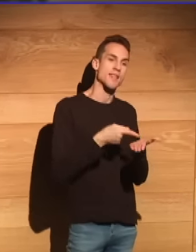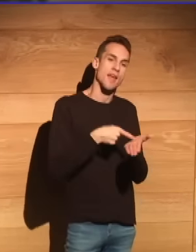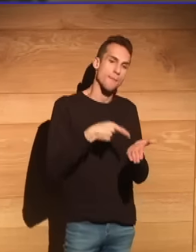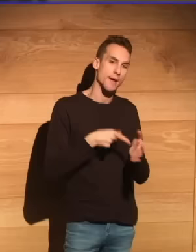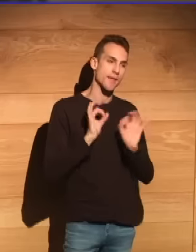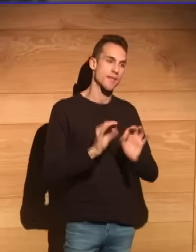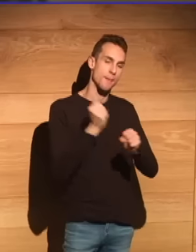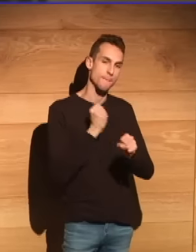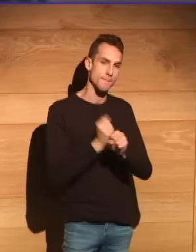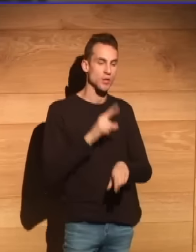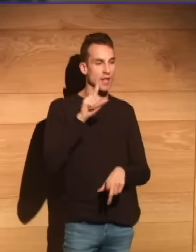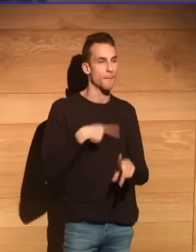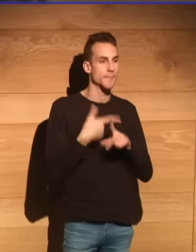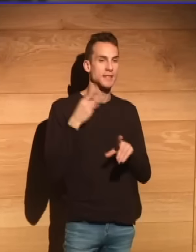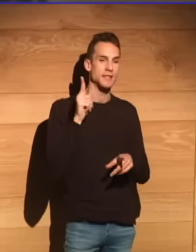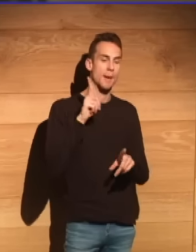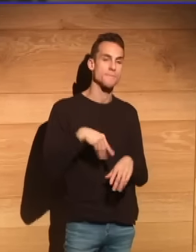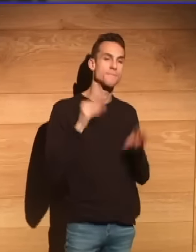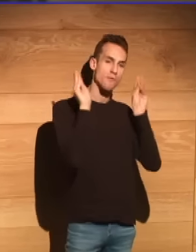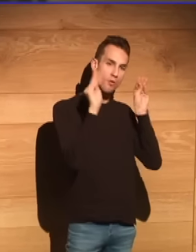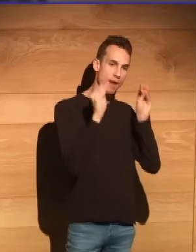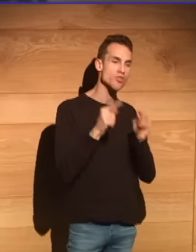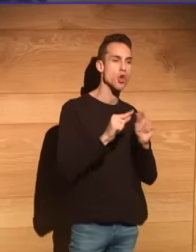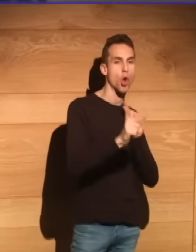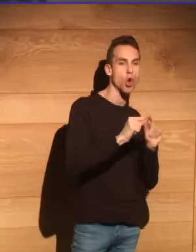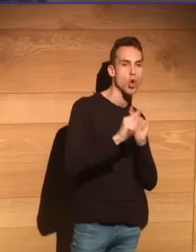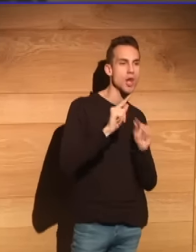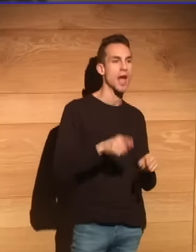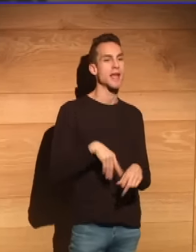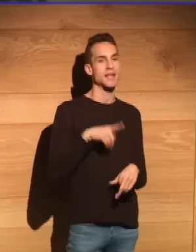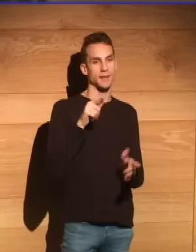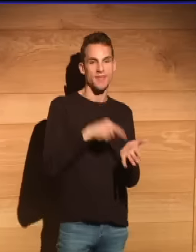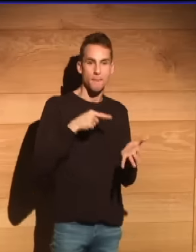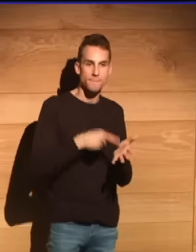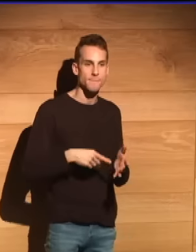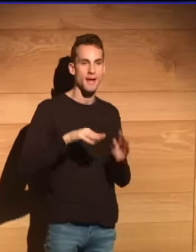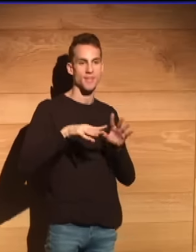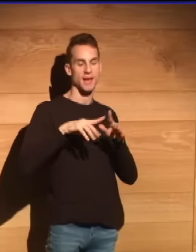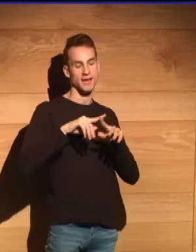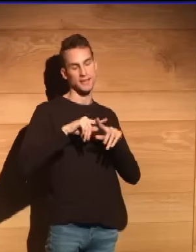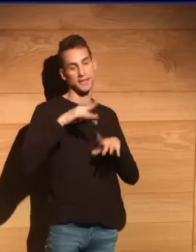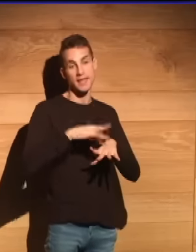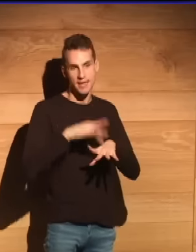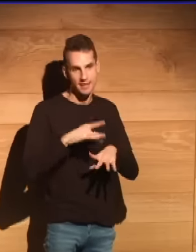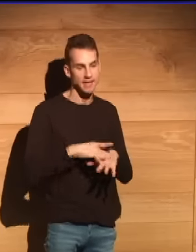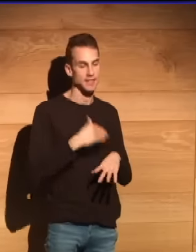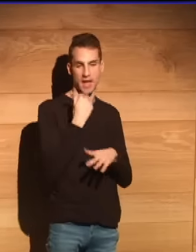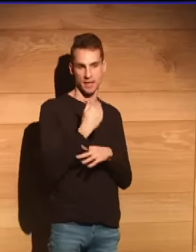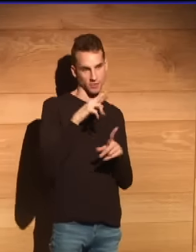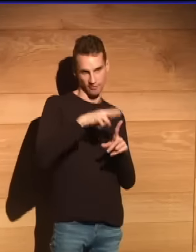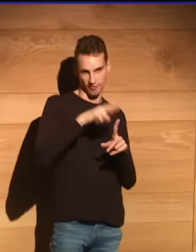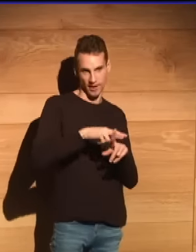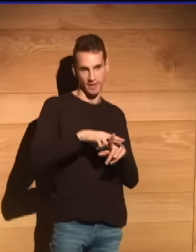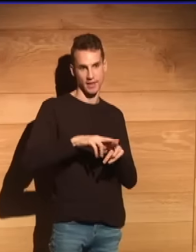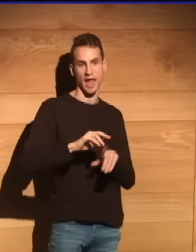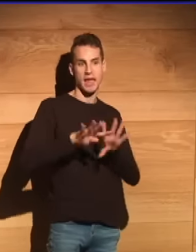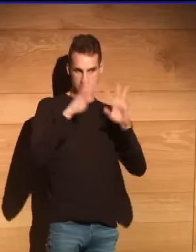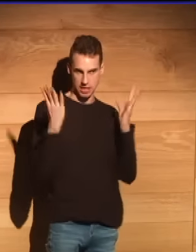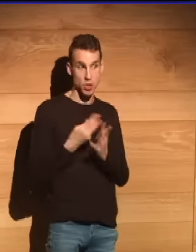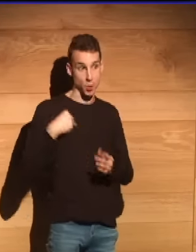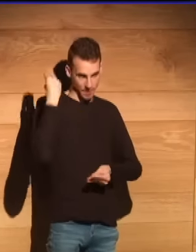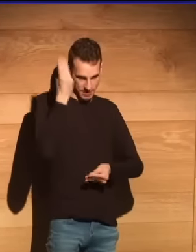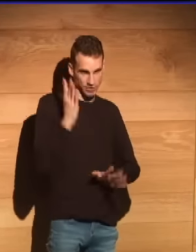formación online en educación y habilidades digitales son un referente, yo creo que internacional, y tenemos el lujo de poderlo tener en España.